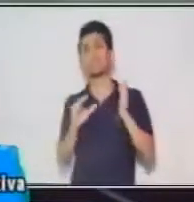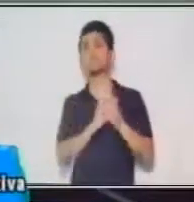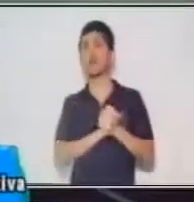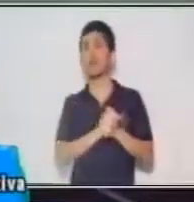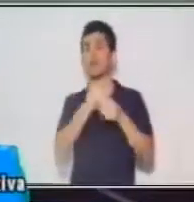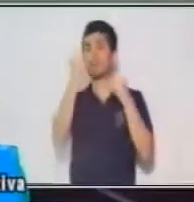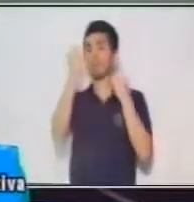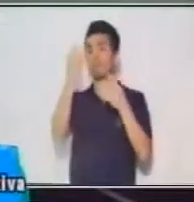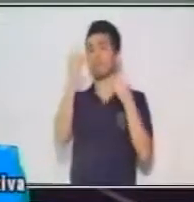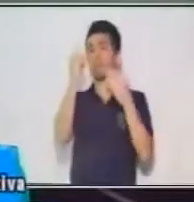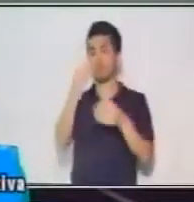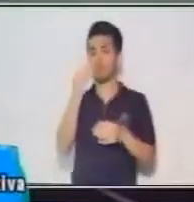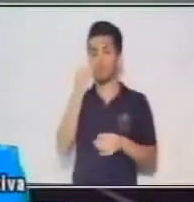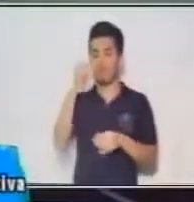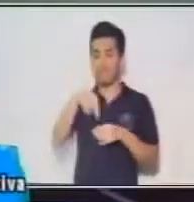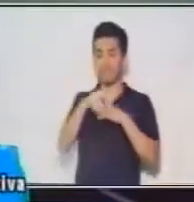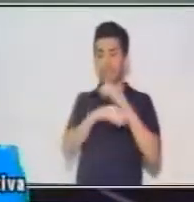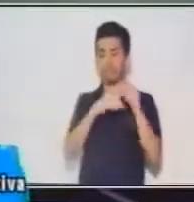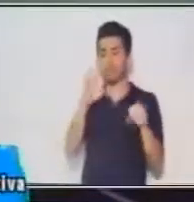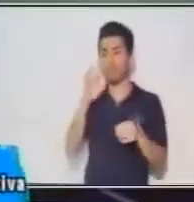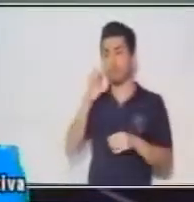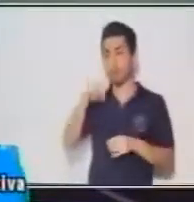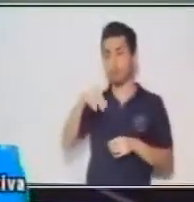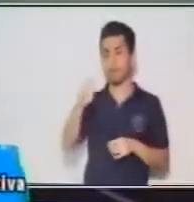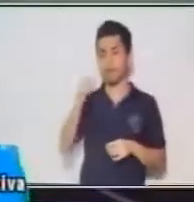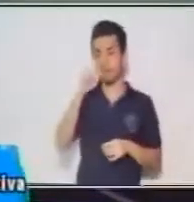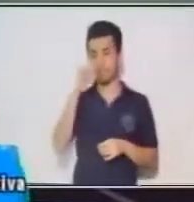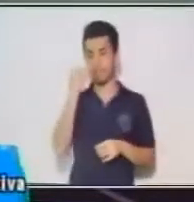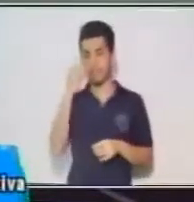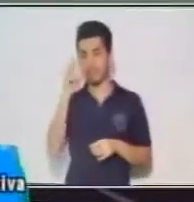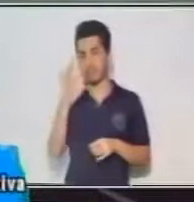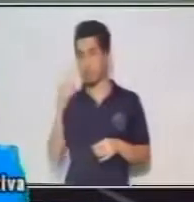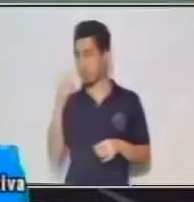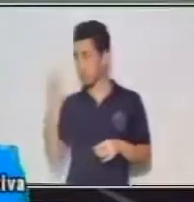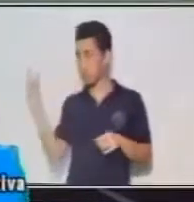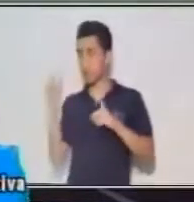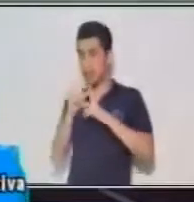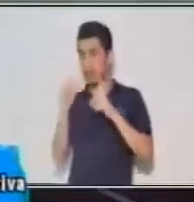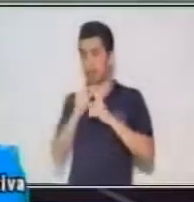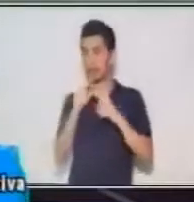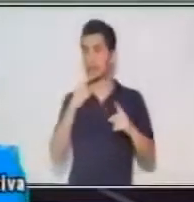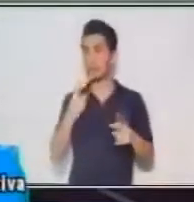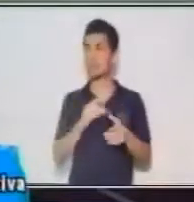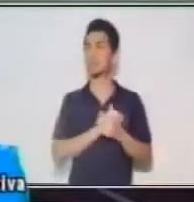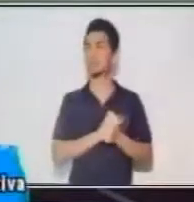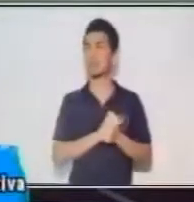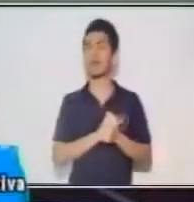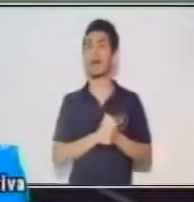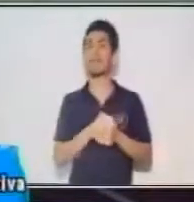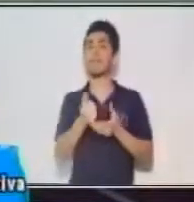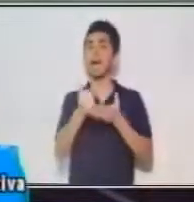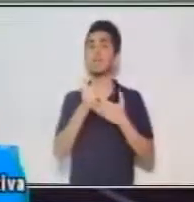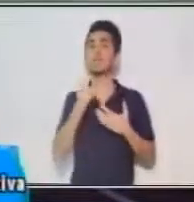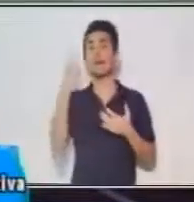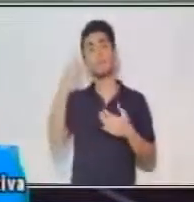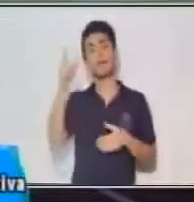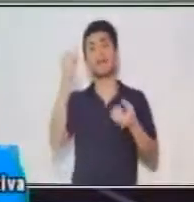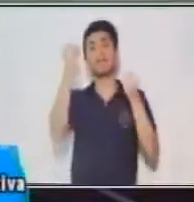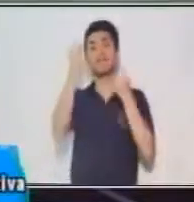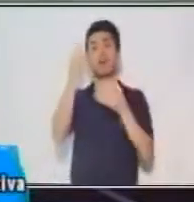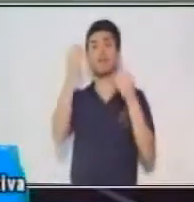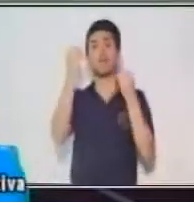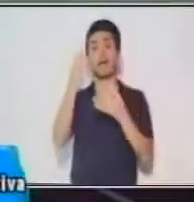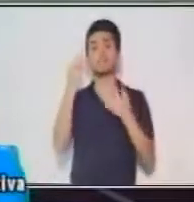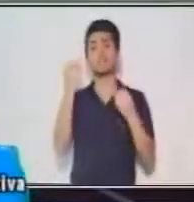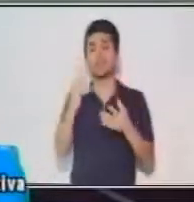En los textos informativos, la misma palabra nos dice que nos van a informar, que nos